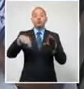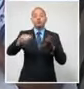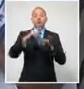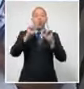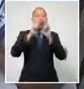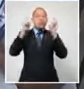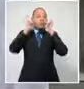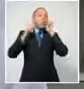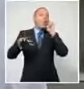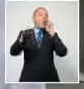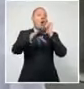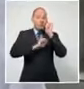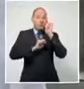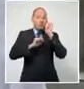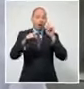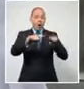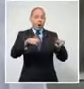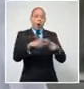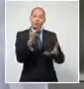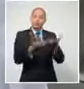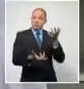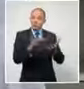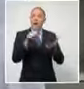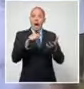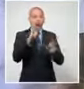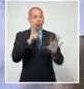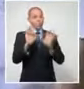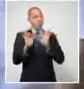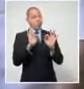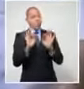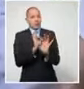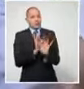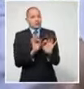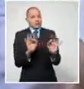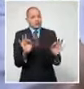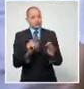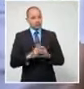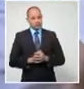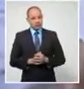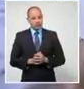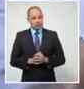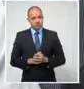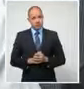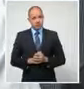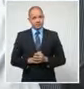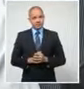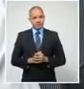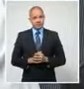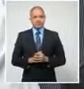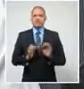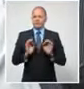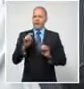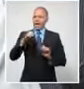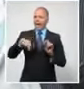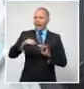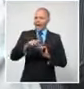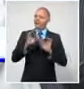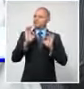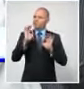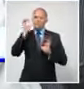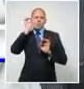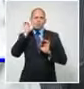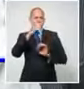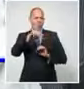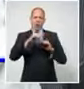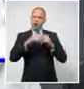en la cocina extreman la higiene en la manipulación y la cocción de los alimentos. Hemos intencionado fundamentalmente el trabajo educativo con las